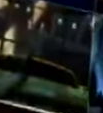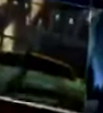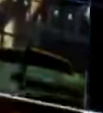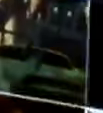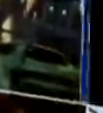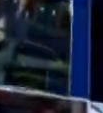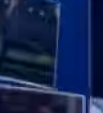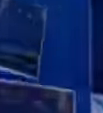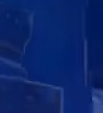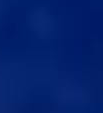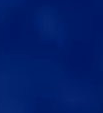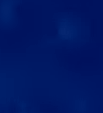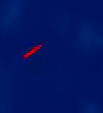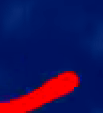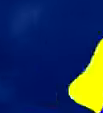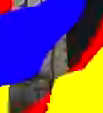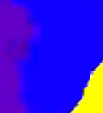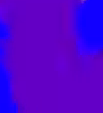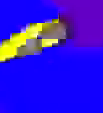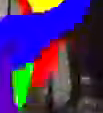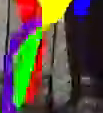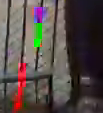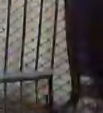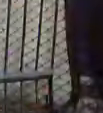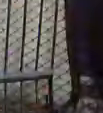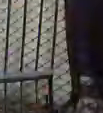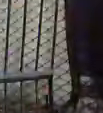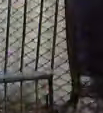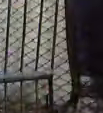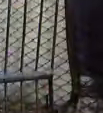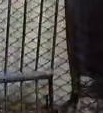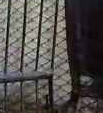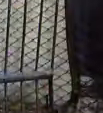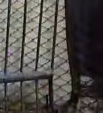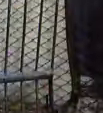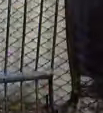¿Por qué?